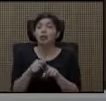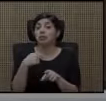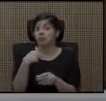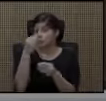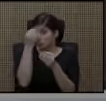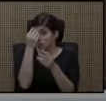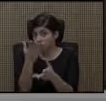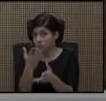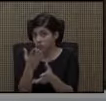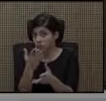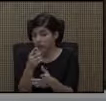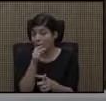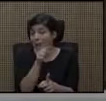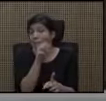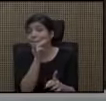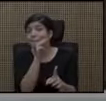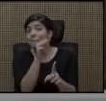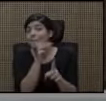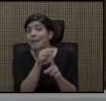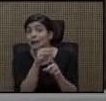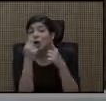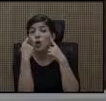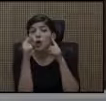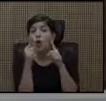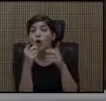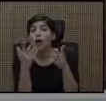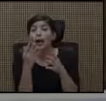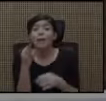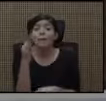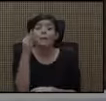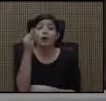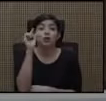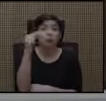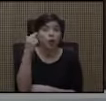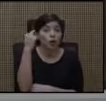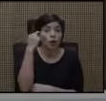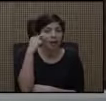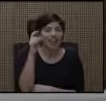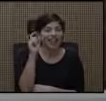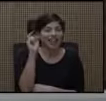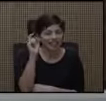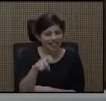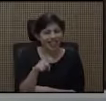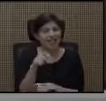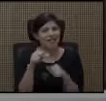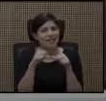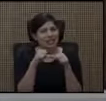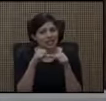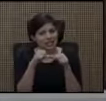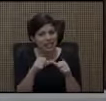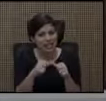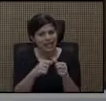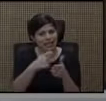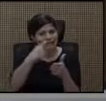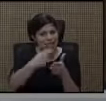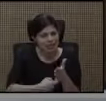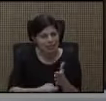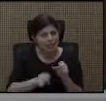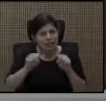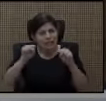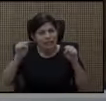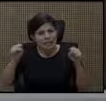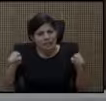para cumplir las metas la próxima administración deberá seguir en la ruta de rigurosidad de la hacienda pública